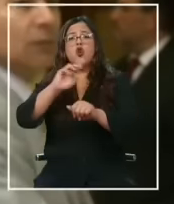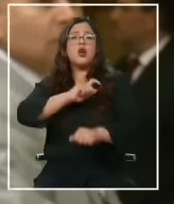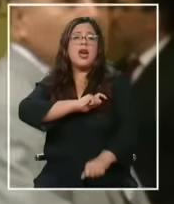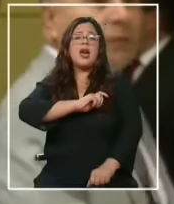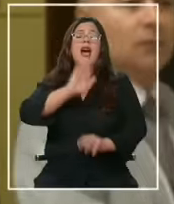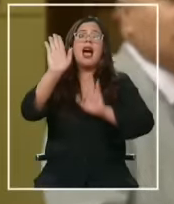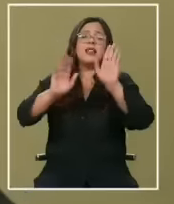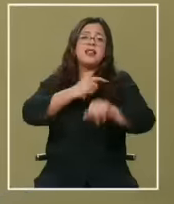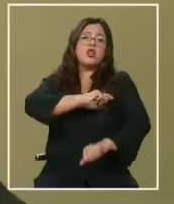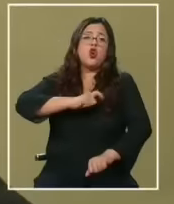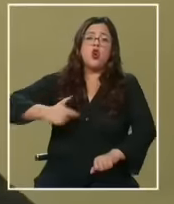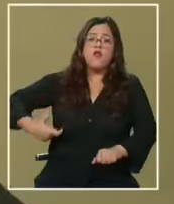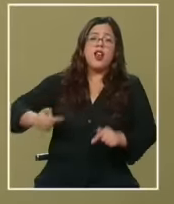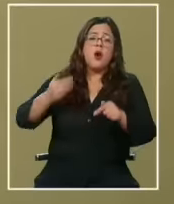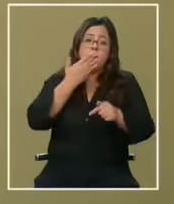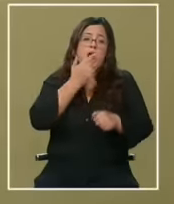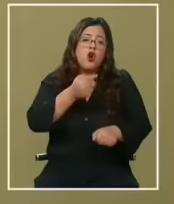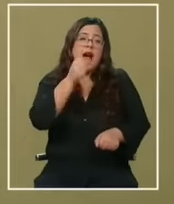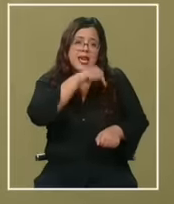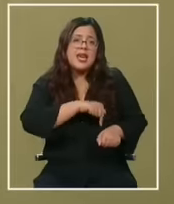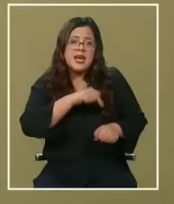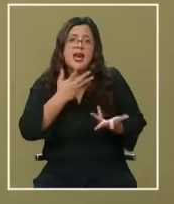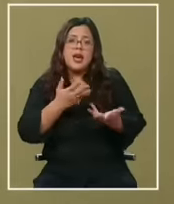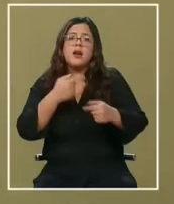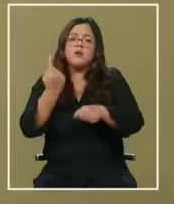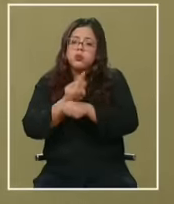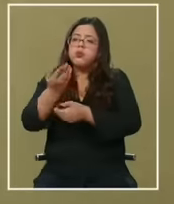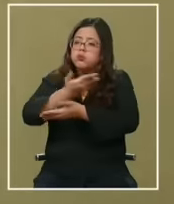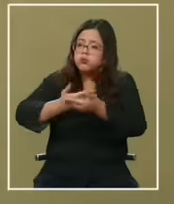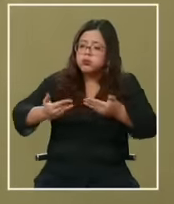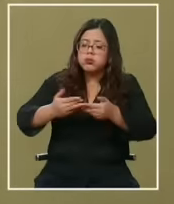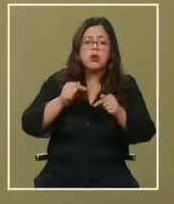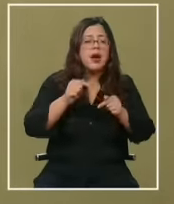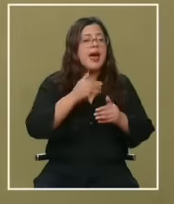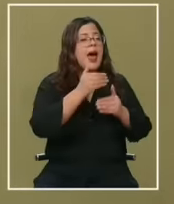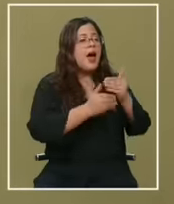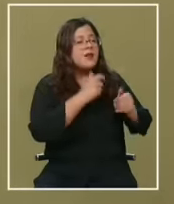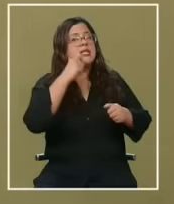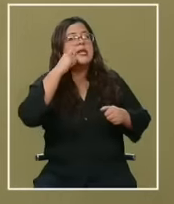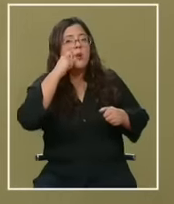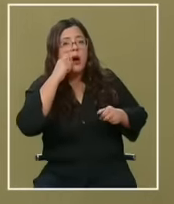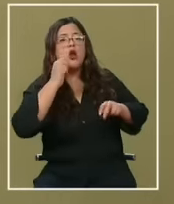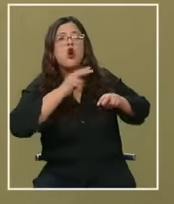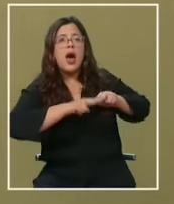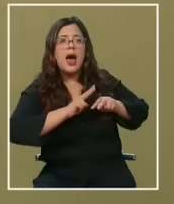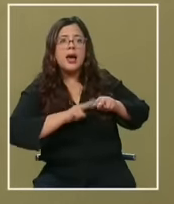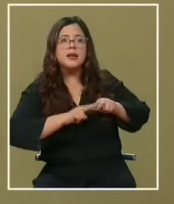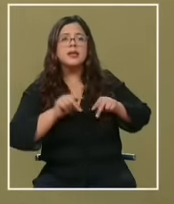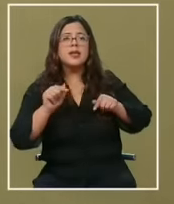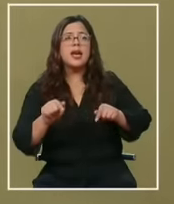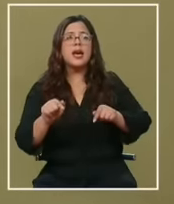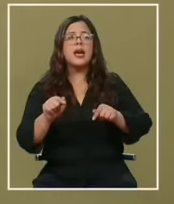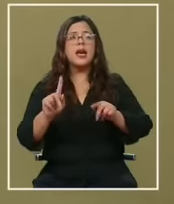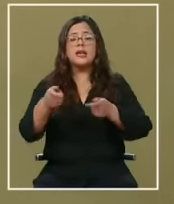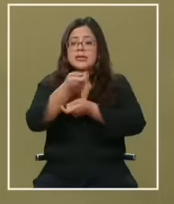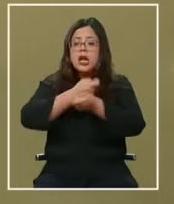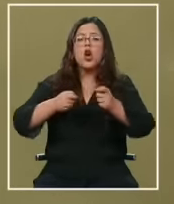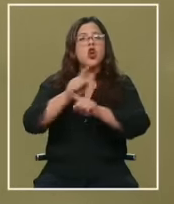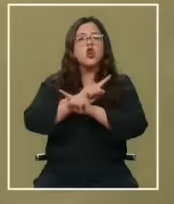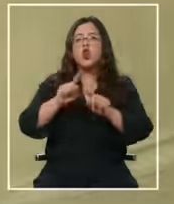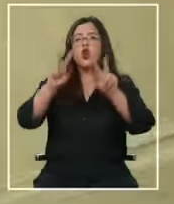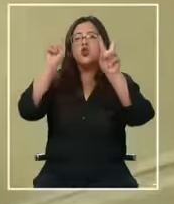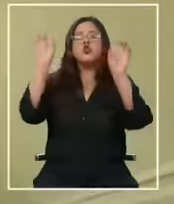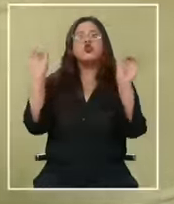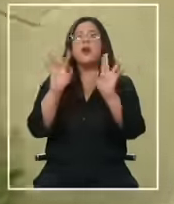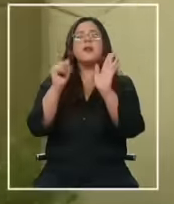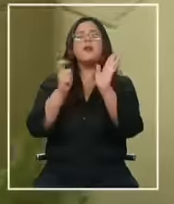Parlamento, porque acá se discute. Los avances en derechos humanos que ha hecho la civilización humana no se negocian por un poco de